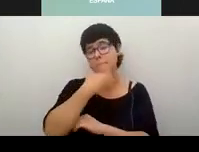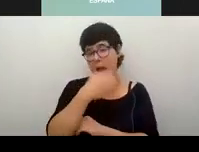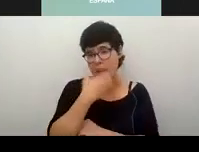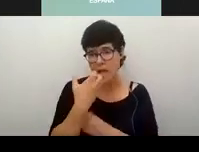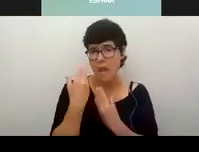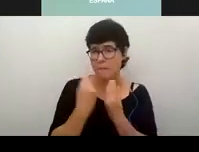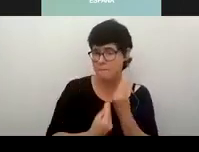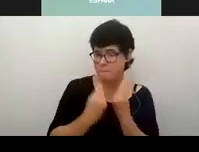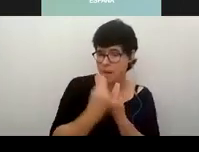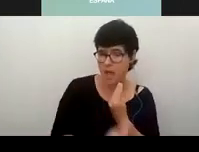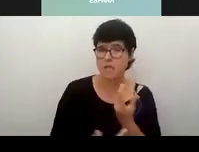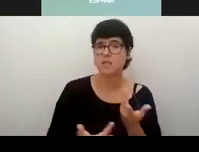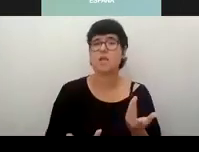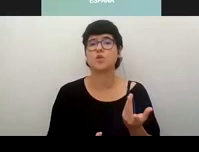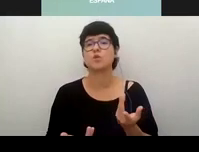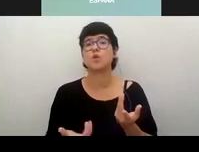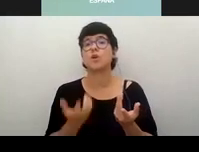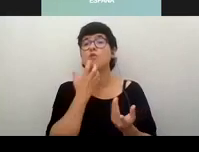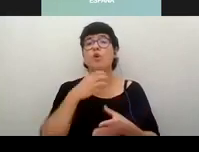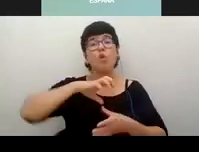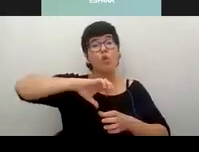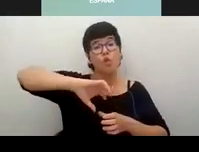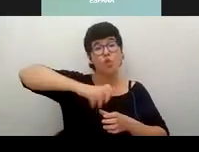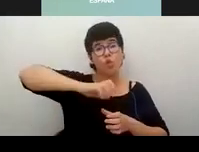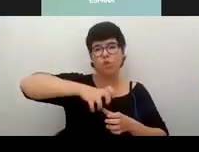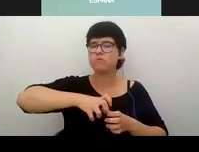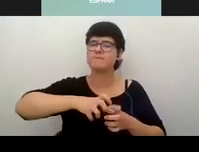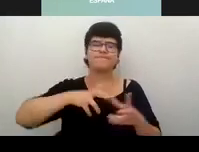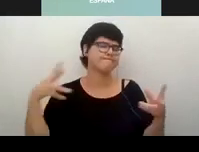plátano, por ejemplo, evitar los zumos, insisto.